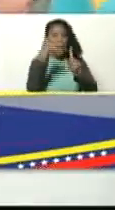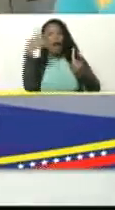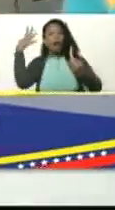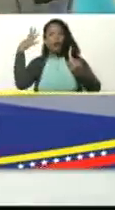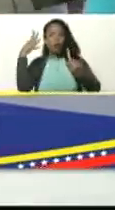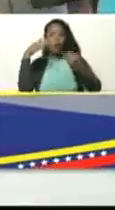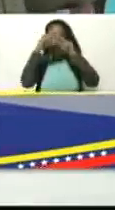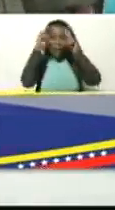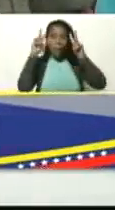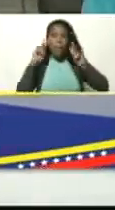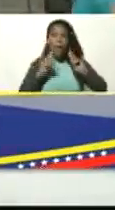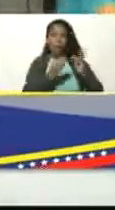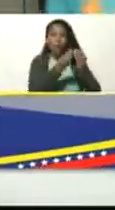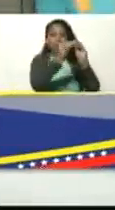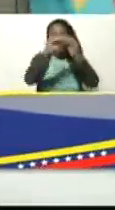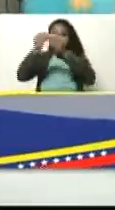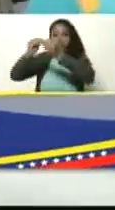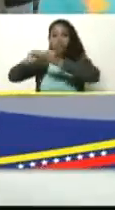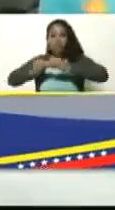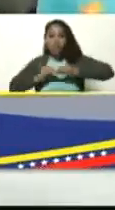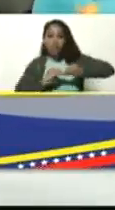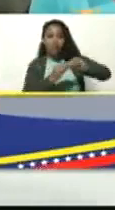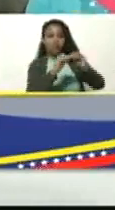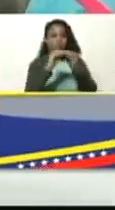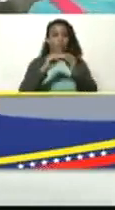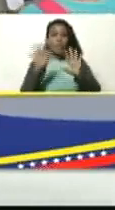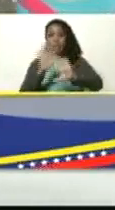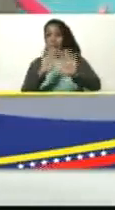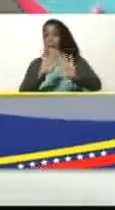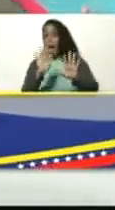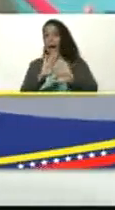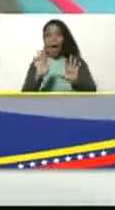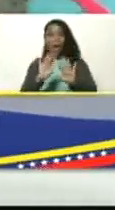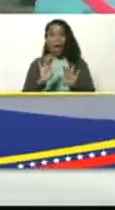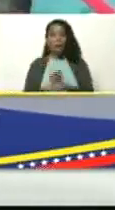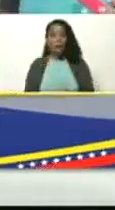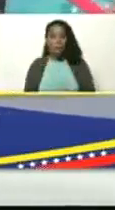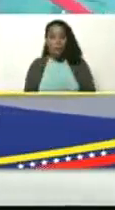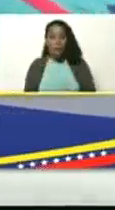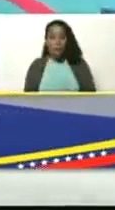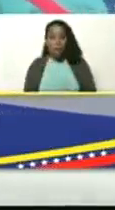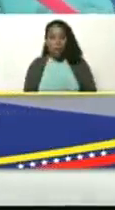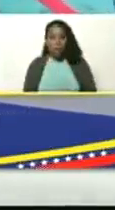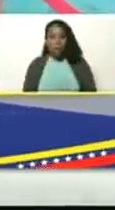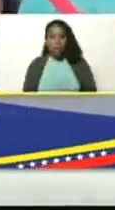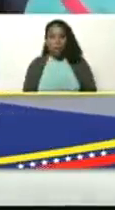limpiaron, se reacondicionaron y ya están.